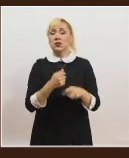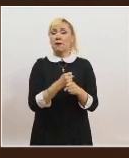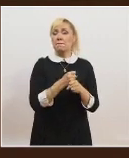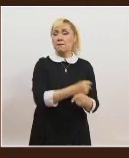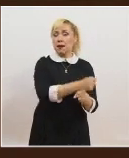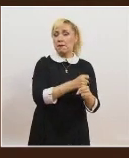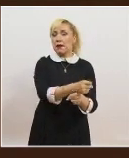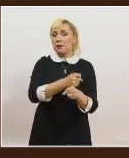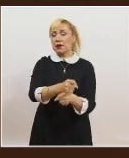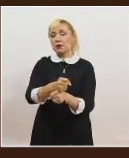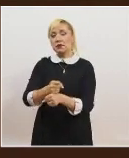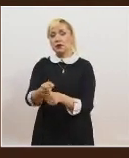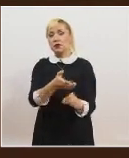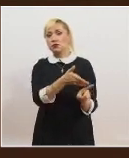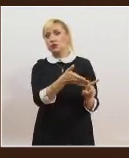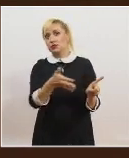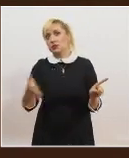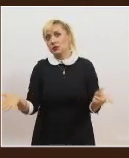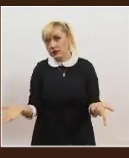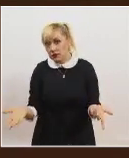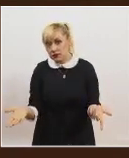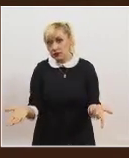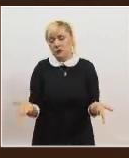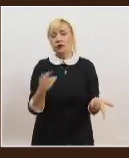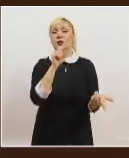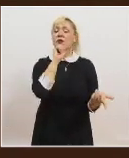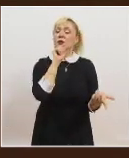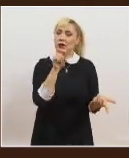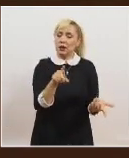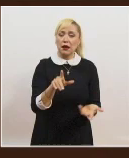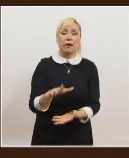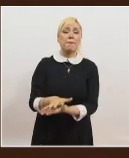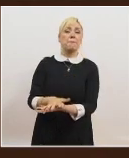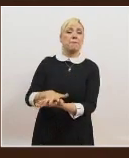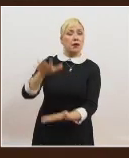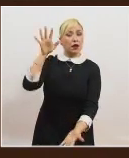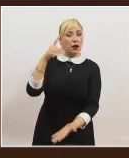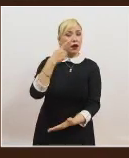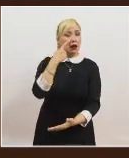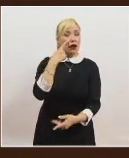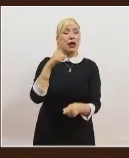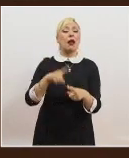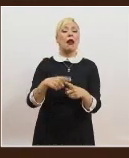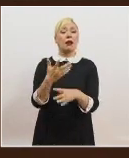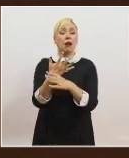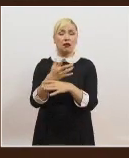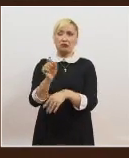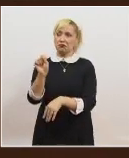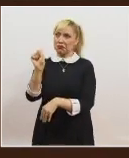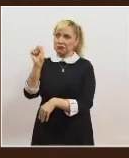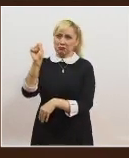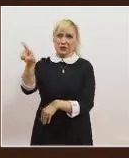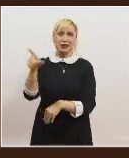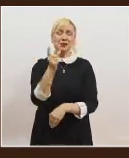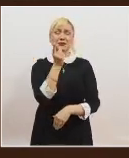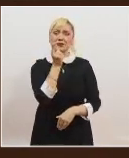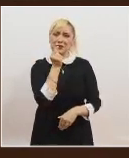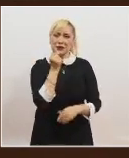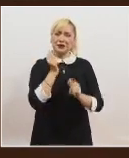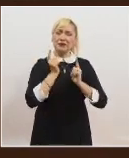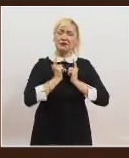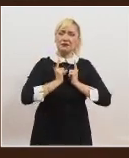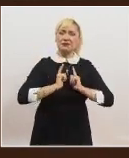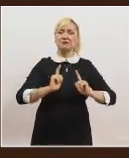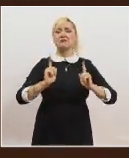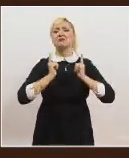en estas fechas. Hay que decir también que la mayoría de los casos son cometidos por autoridades estatales y ahí tenemos un